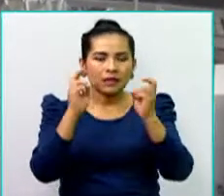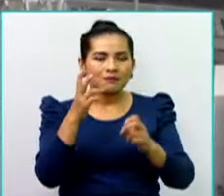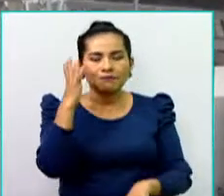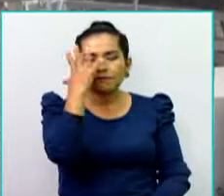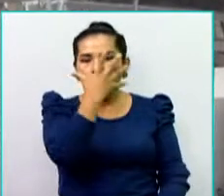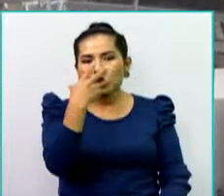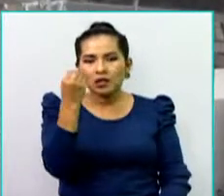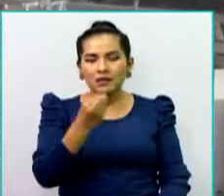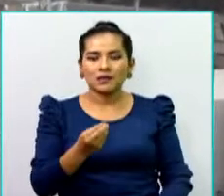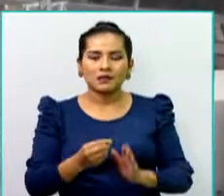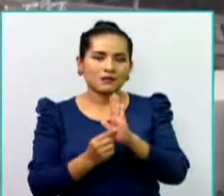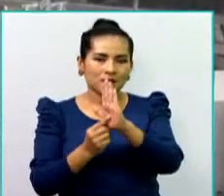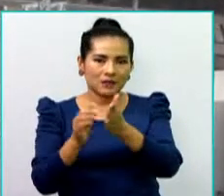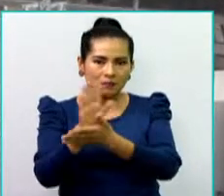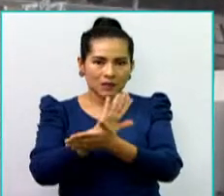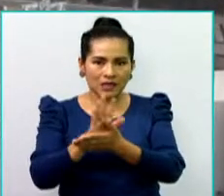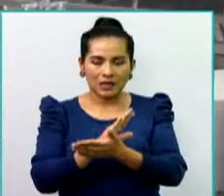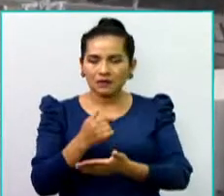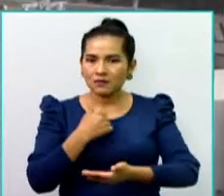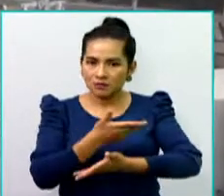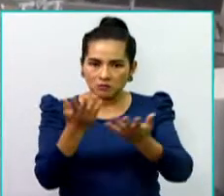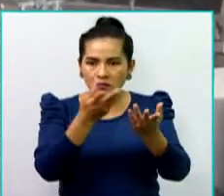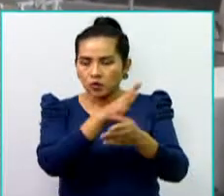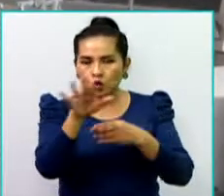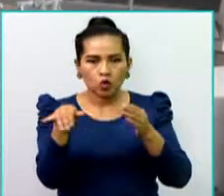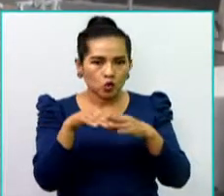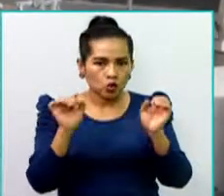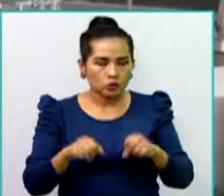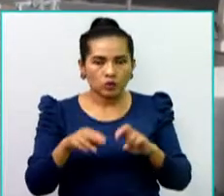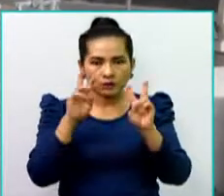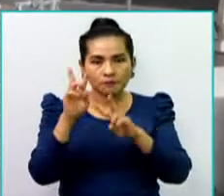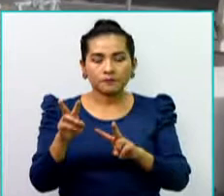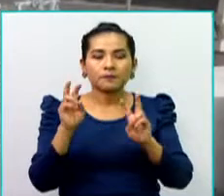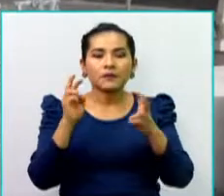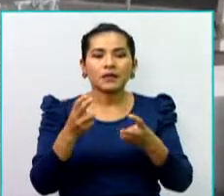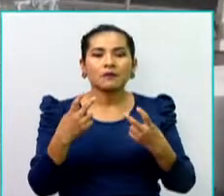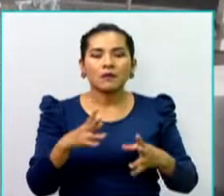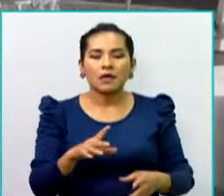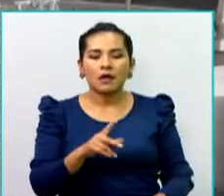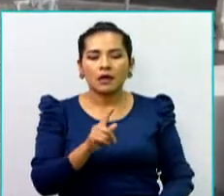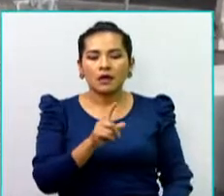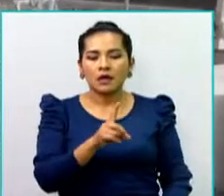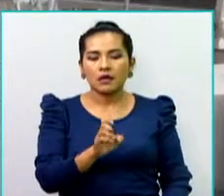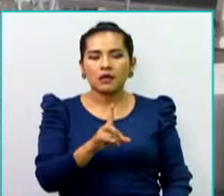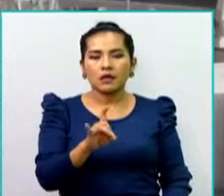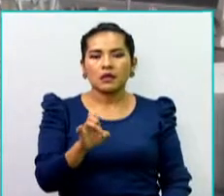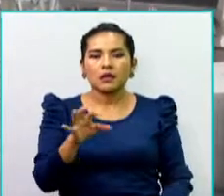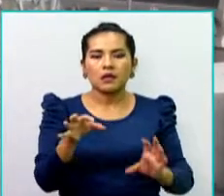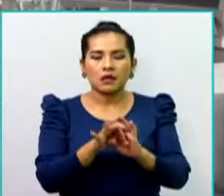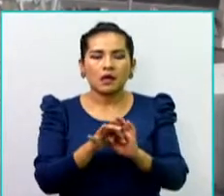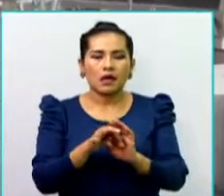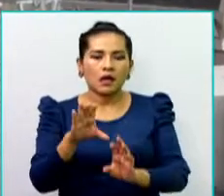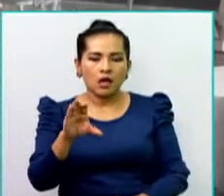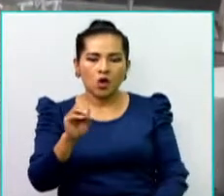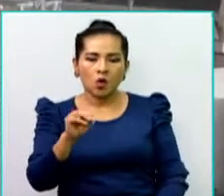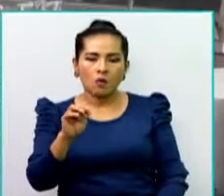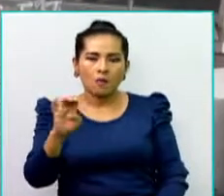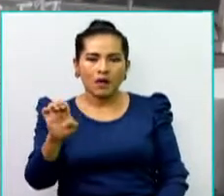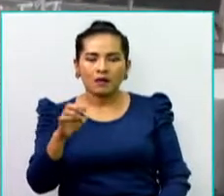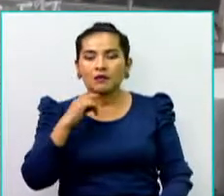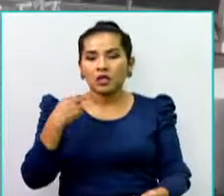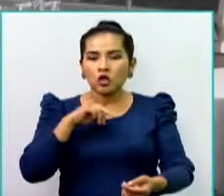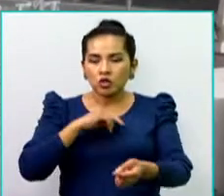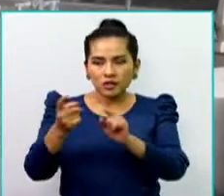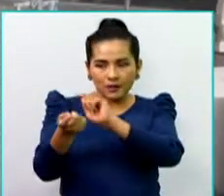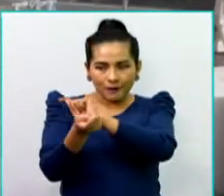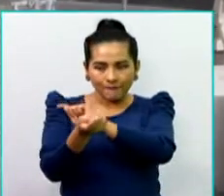en el cine, es hermosa, la recomiendo fervientemente que la gente la vea. Le Dîner de Con, ese es el título original en francés. Nosotros la tradujimos